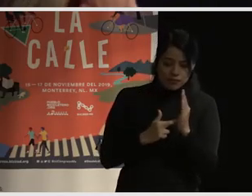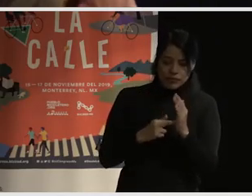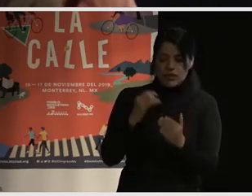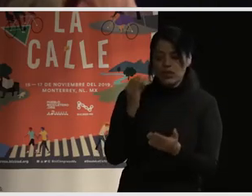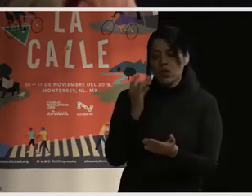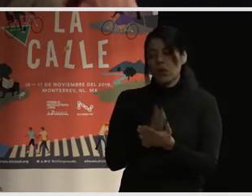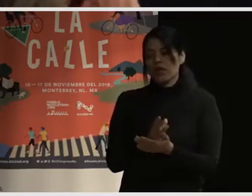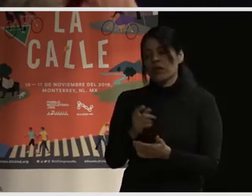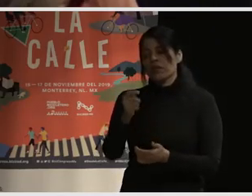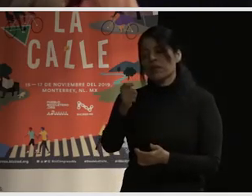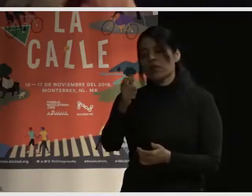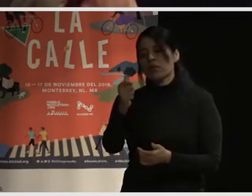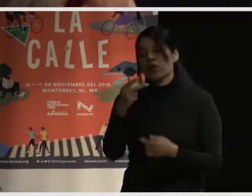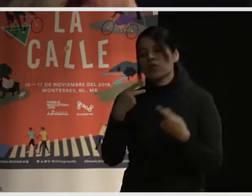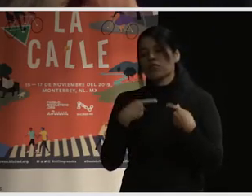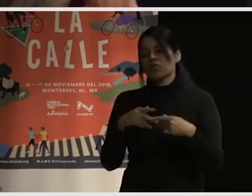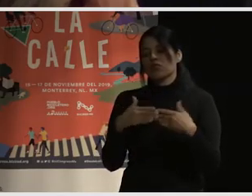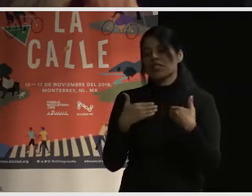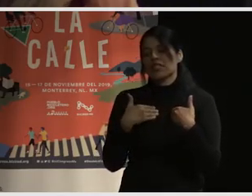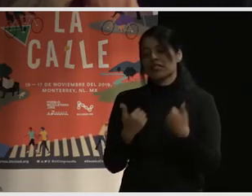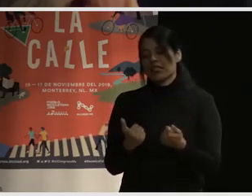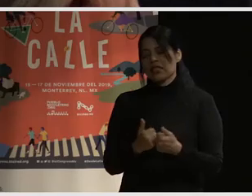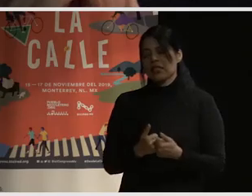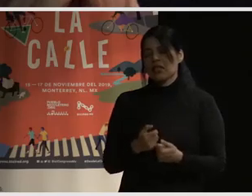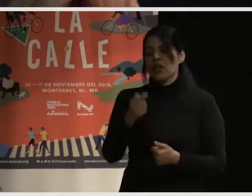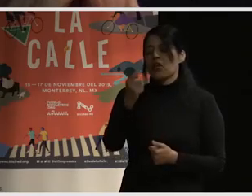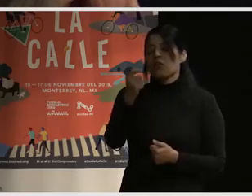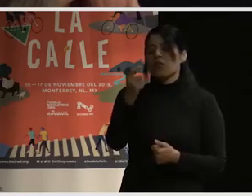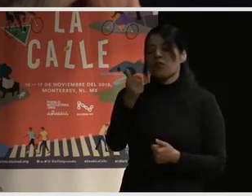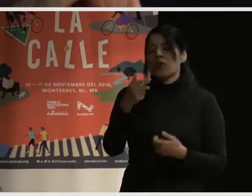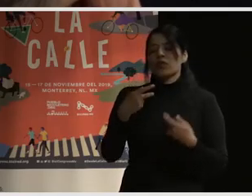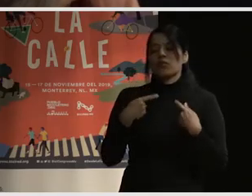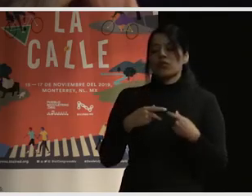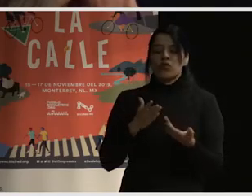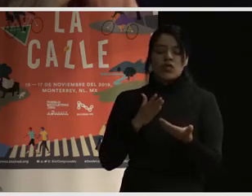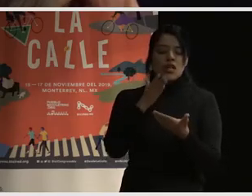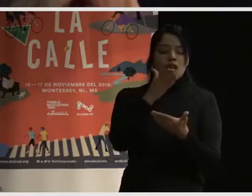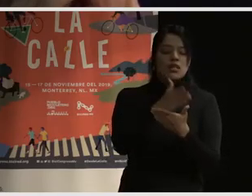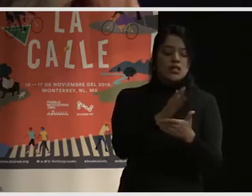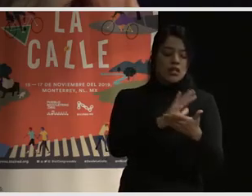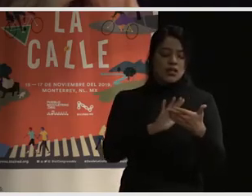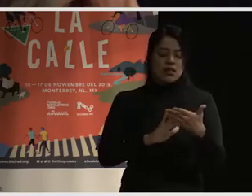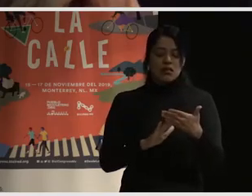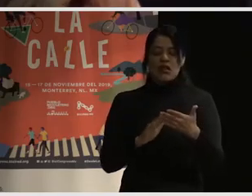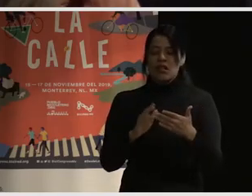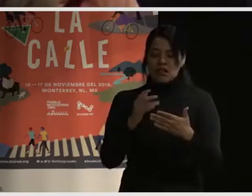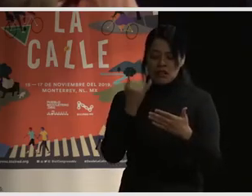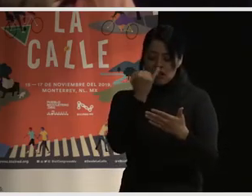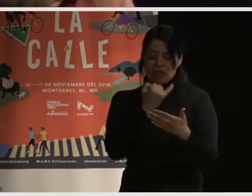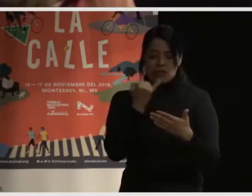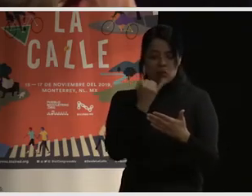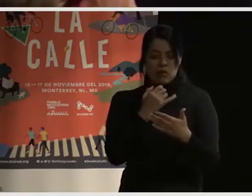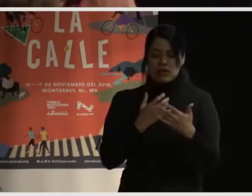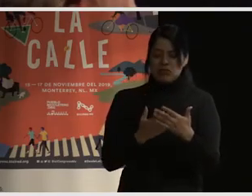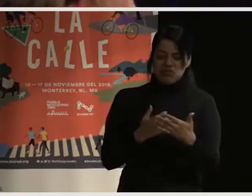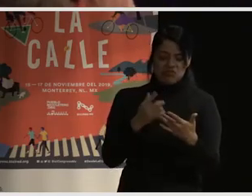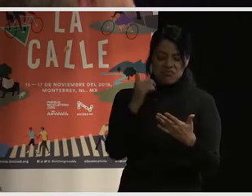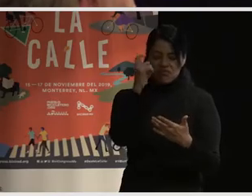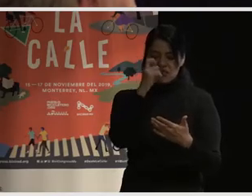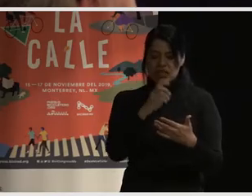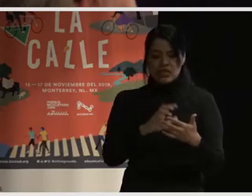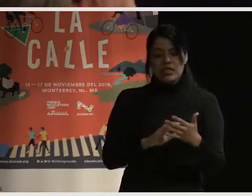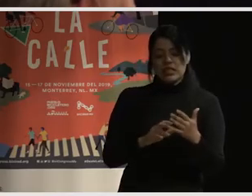solamente pocas personas lo pueden entender que solamente son pocas personas pueden acceder a ellos lenguajes muy técnicos lenguajes reglamentos de